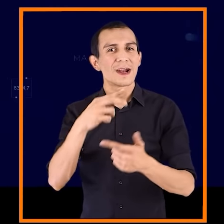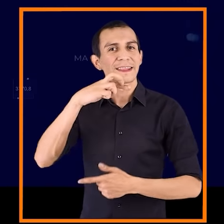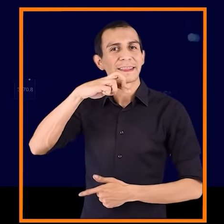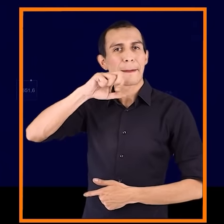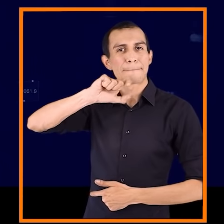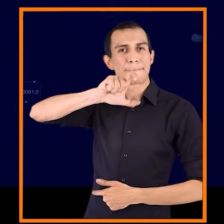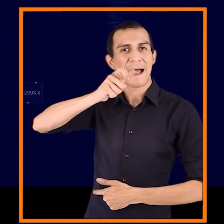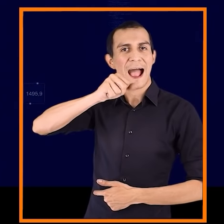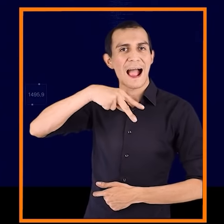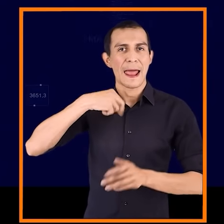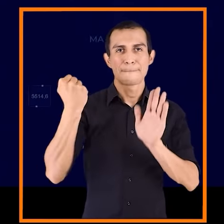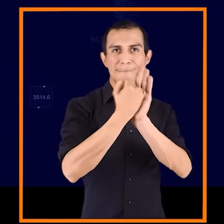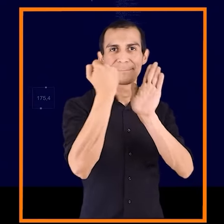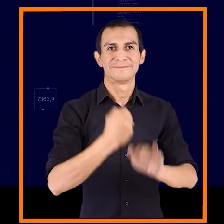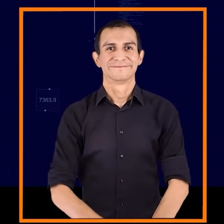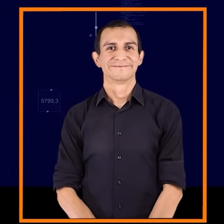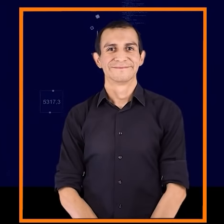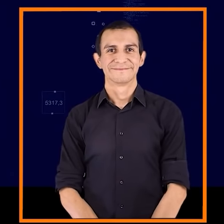¡Suerte Pagana!